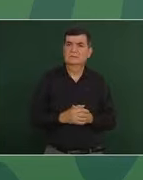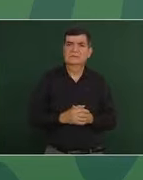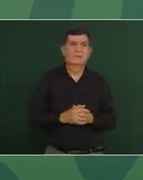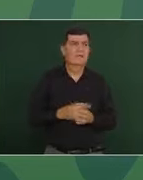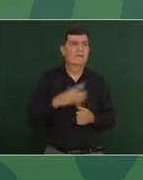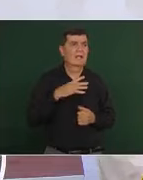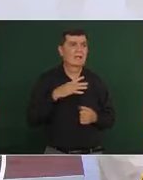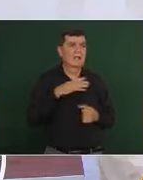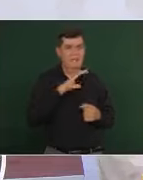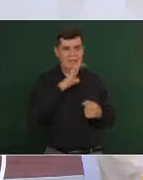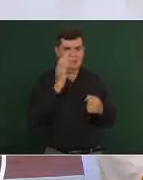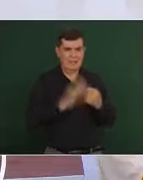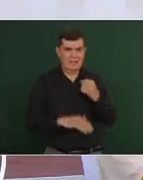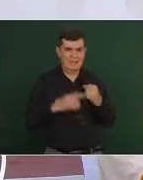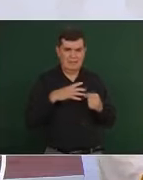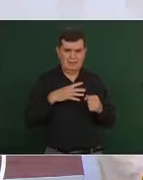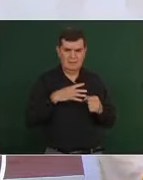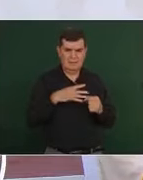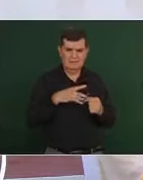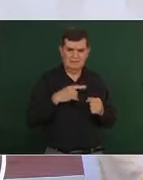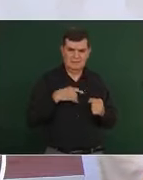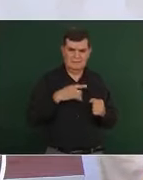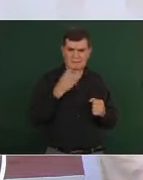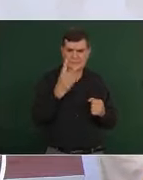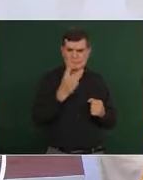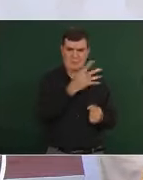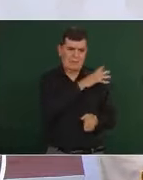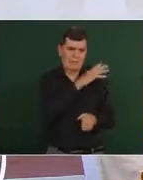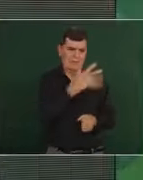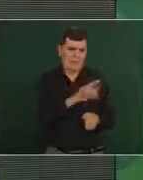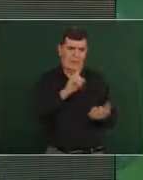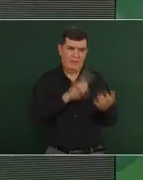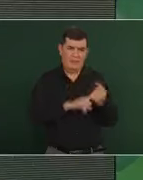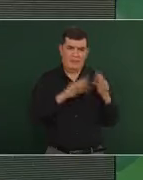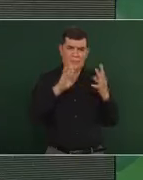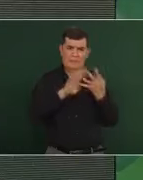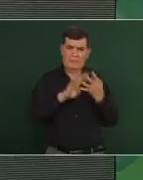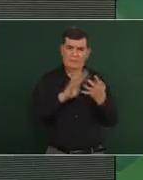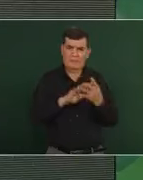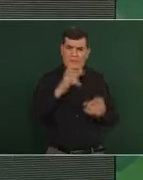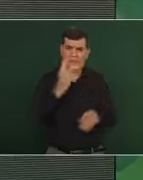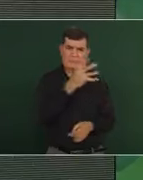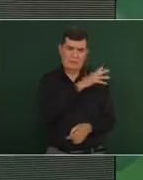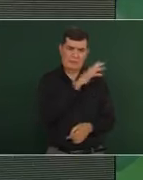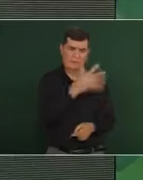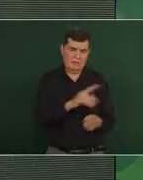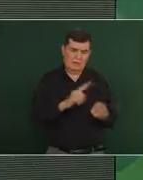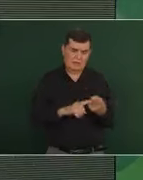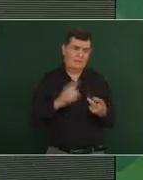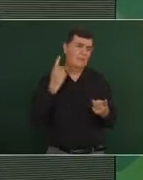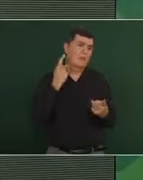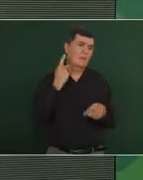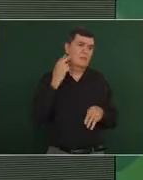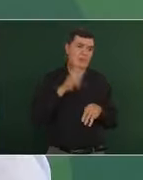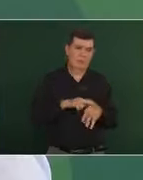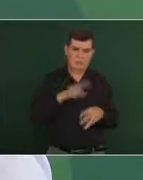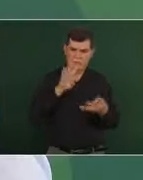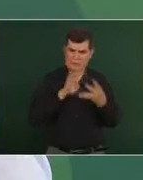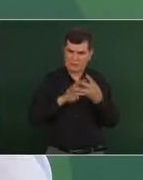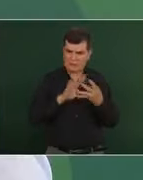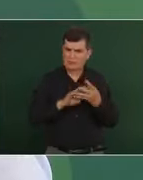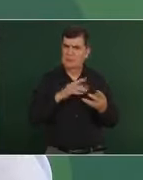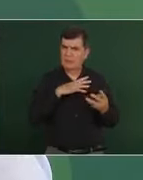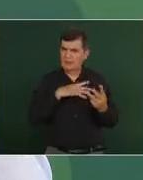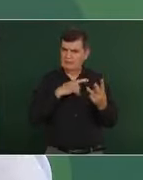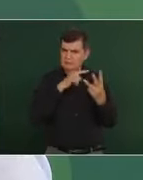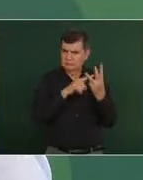se está terminando la impunidad, hay dos generales en la cárcel, está el procurador en la cárcel.